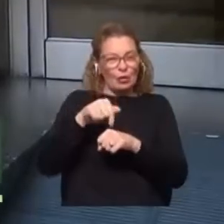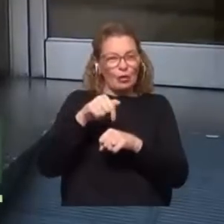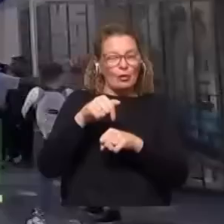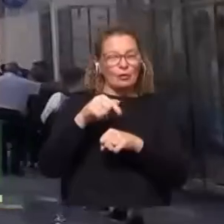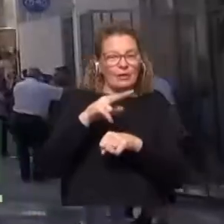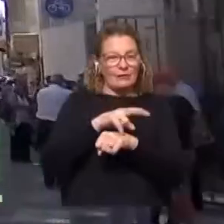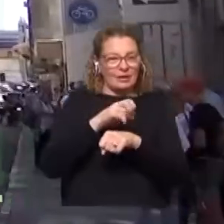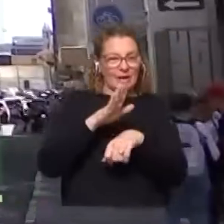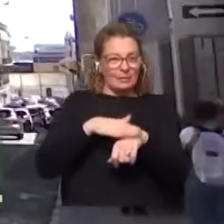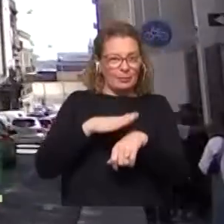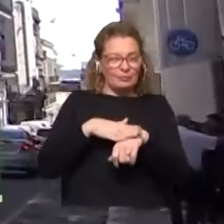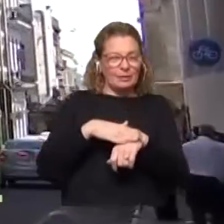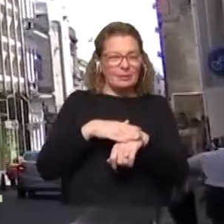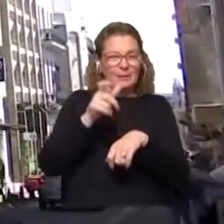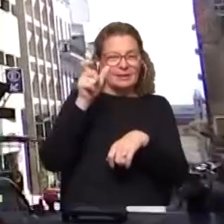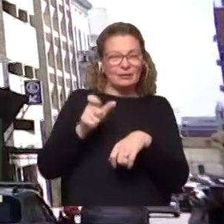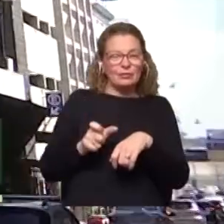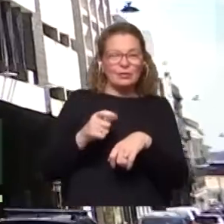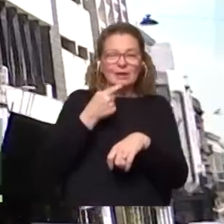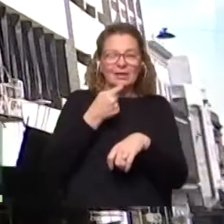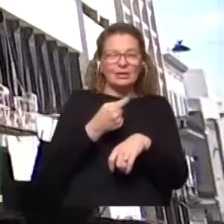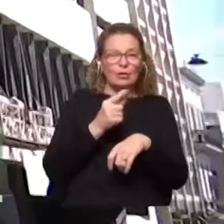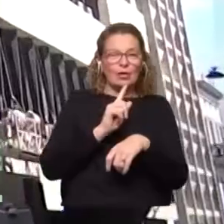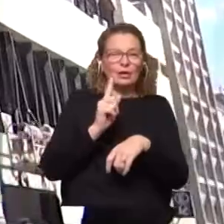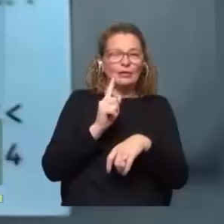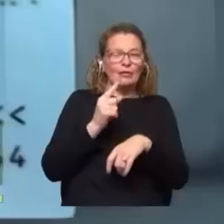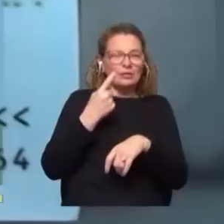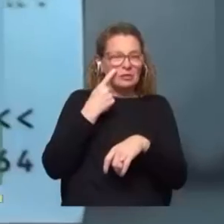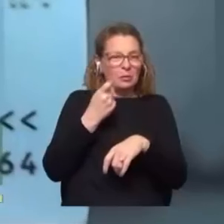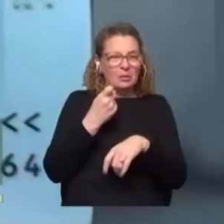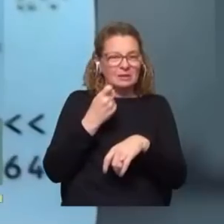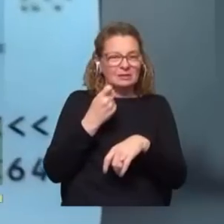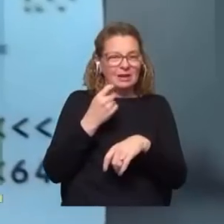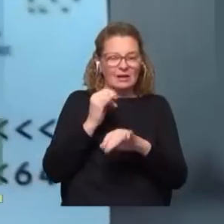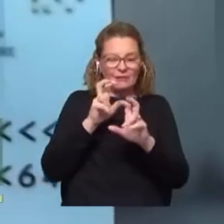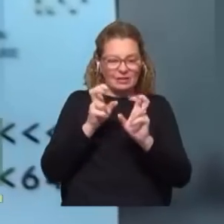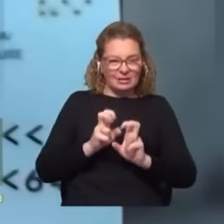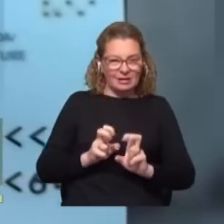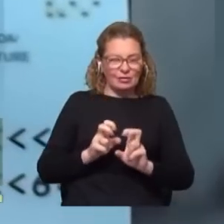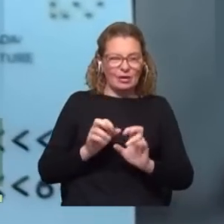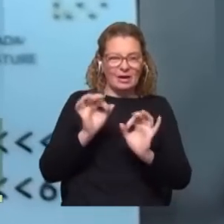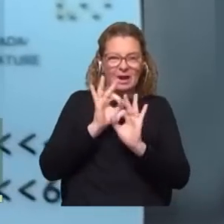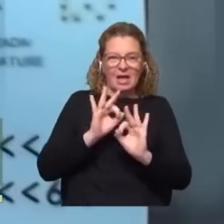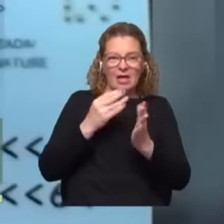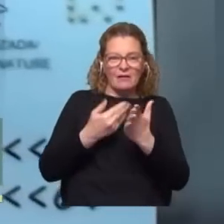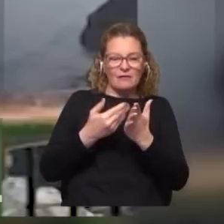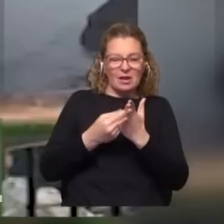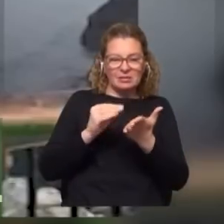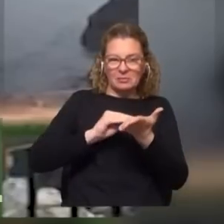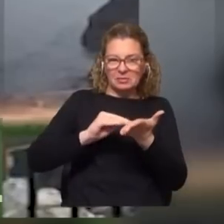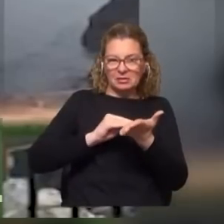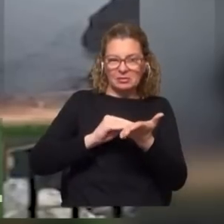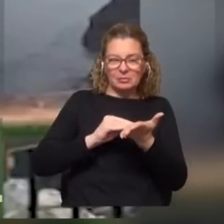del fiscal la funcionaria sumariante señaló que no fue detectada durante la investigación ninguna falta administrativa